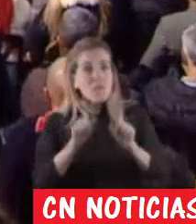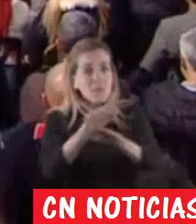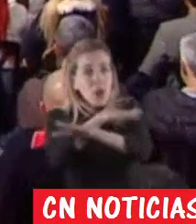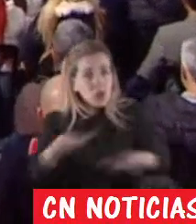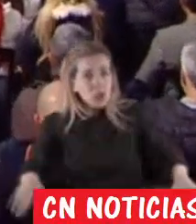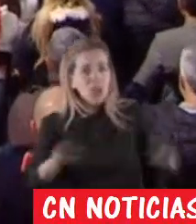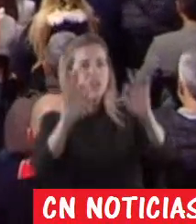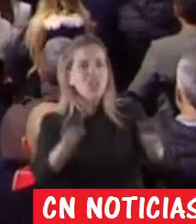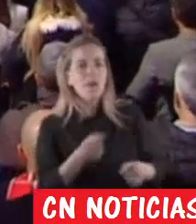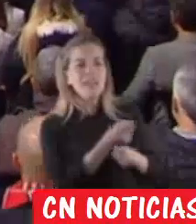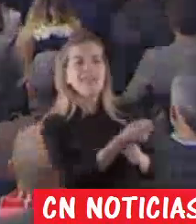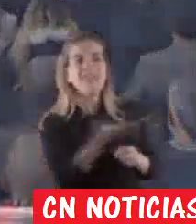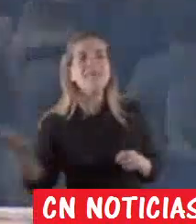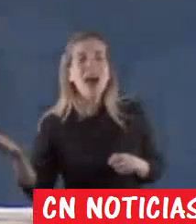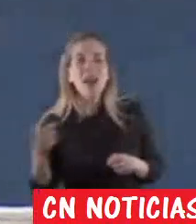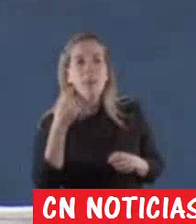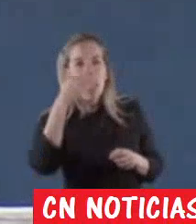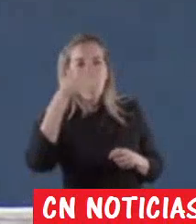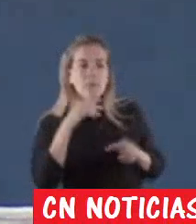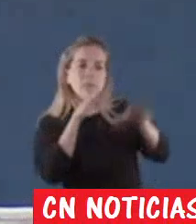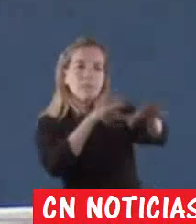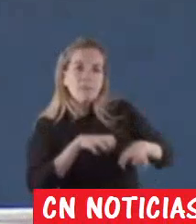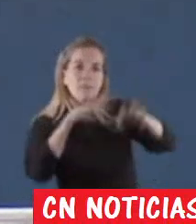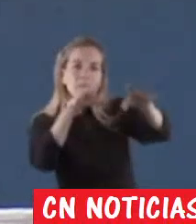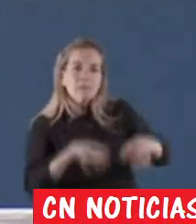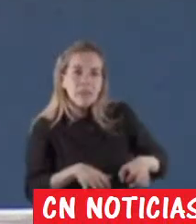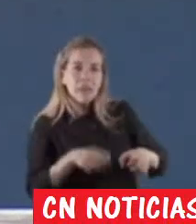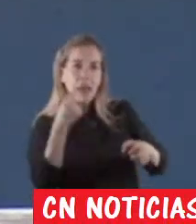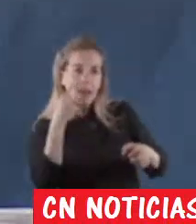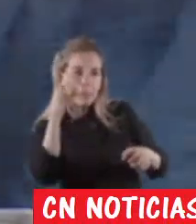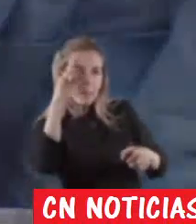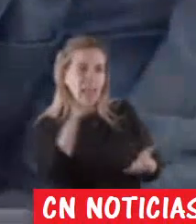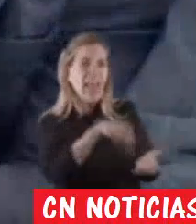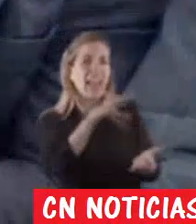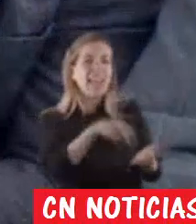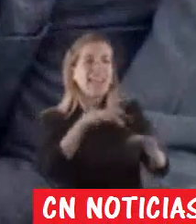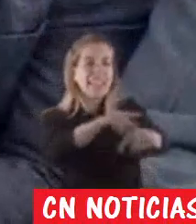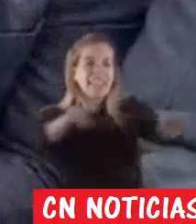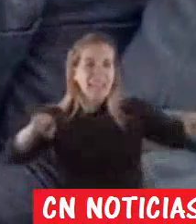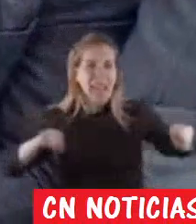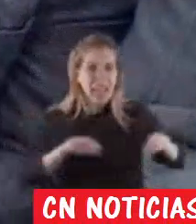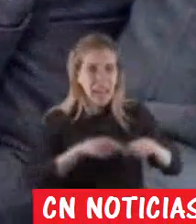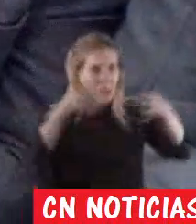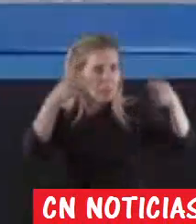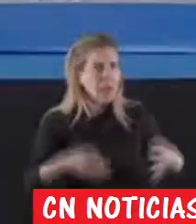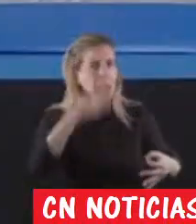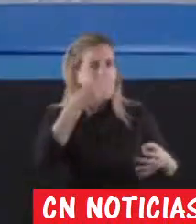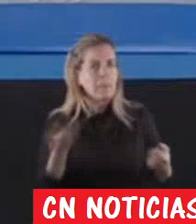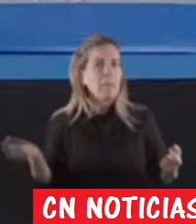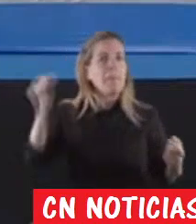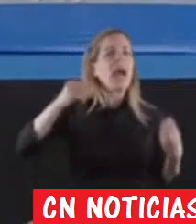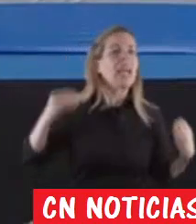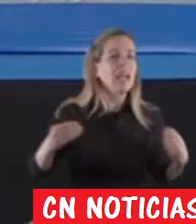alimentos. Tienen todo el kit y todo el trabajo de la tierra. Y después vino por más. Dijo, quiero